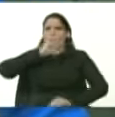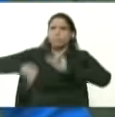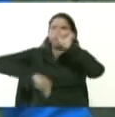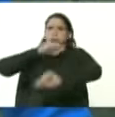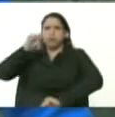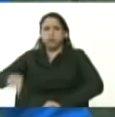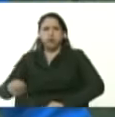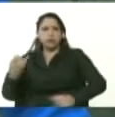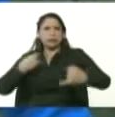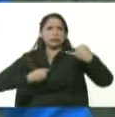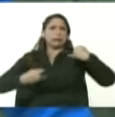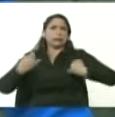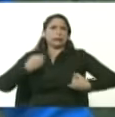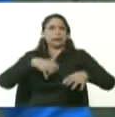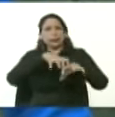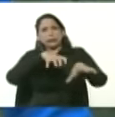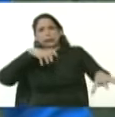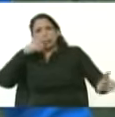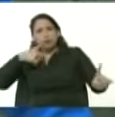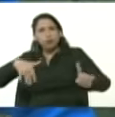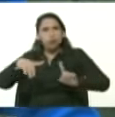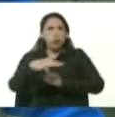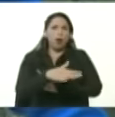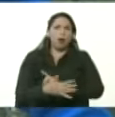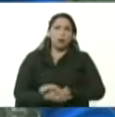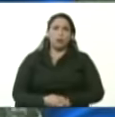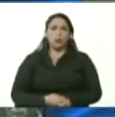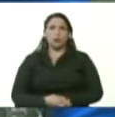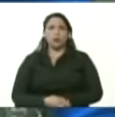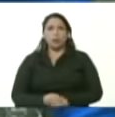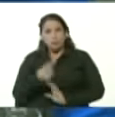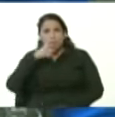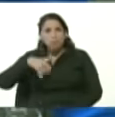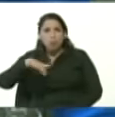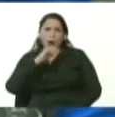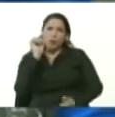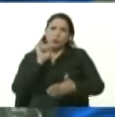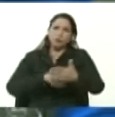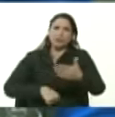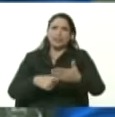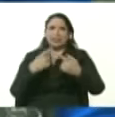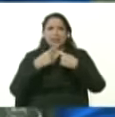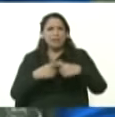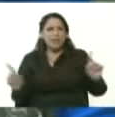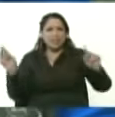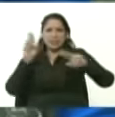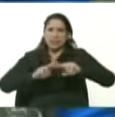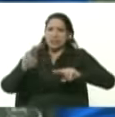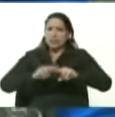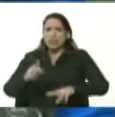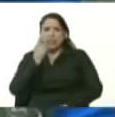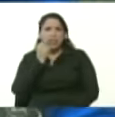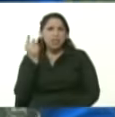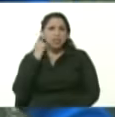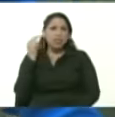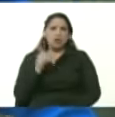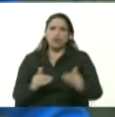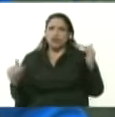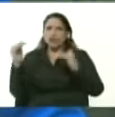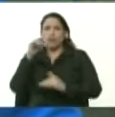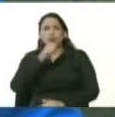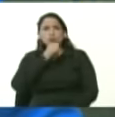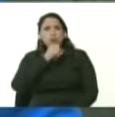a poblaciones enteras, a la población civil sin ningún tipo de distingo, niños, niñas, adultos